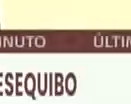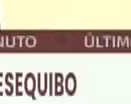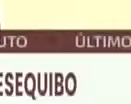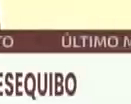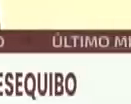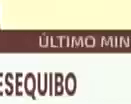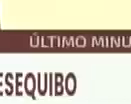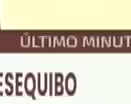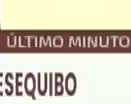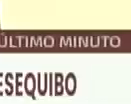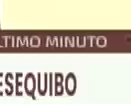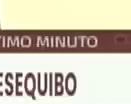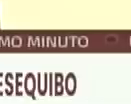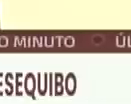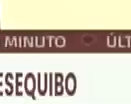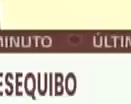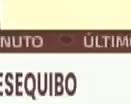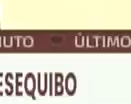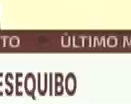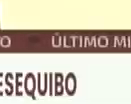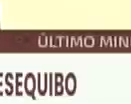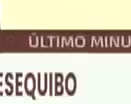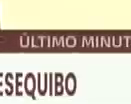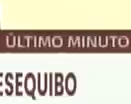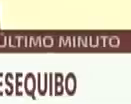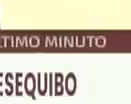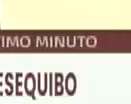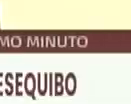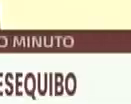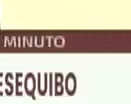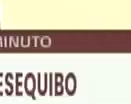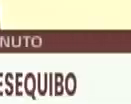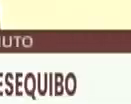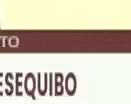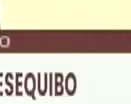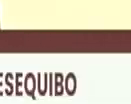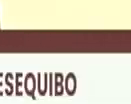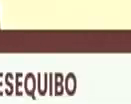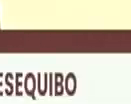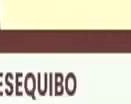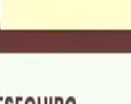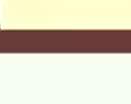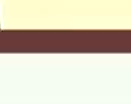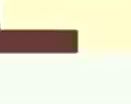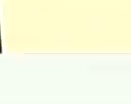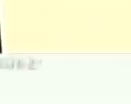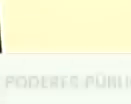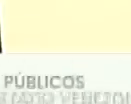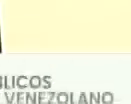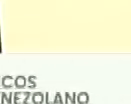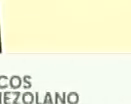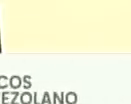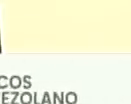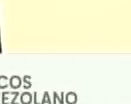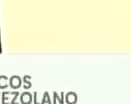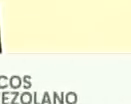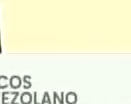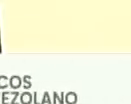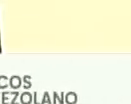negociación que veníamos adelantando desde los buenos oficios en el marco del Acuerdo de Ginebra